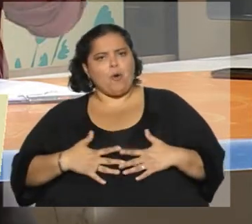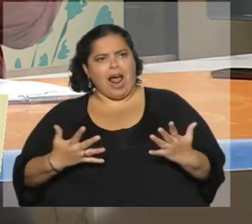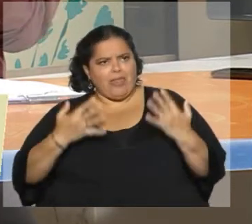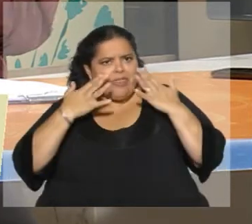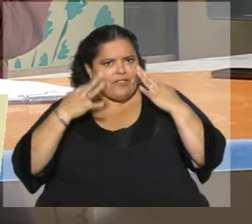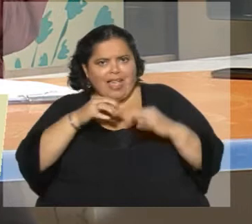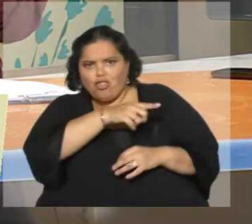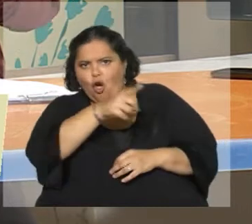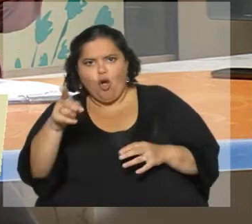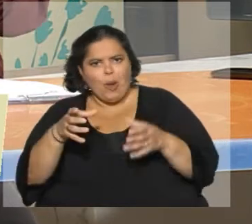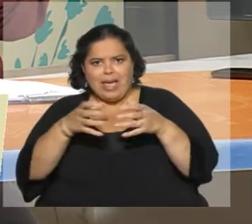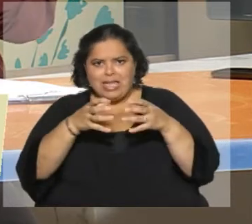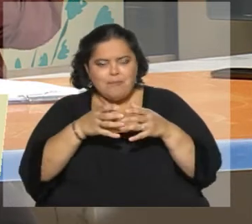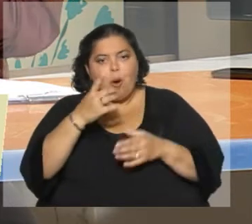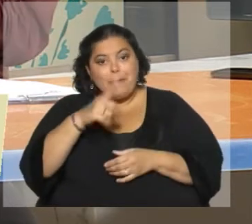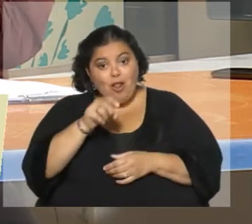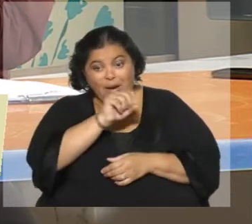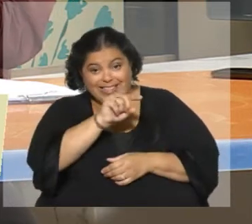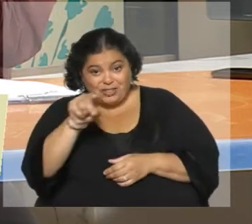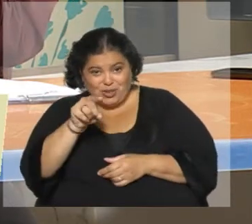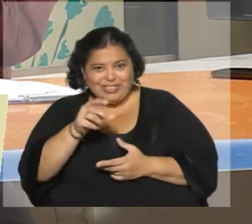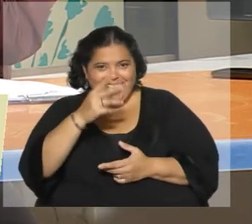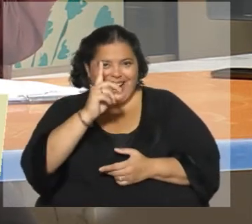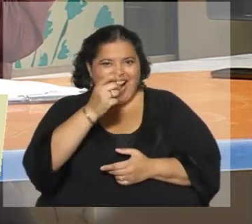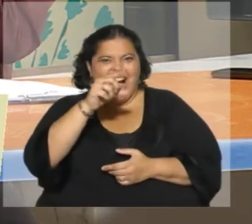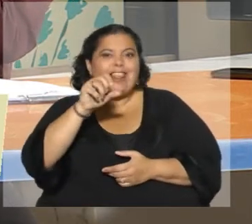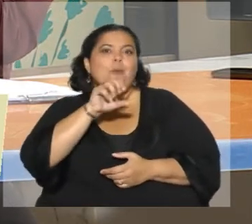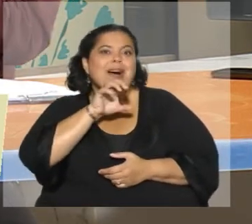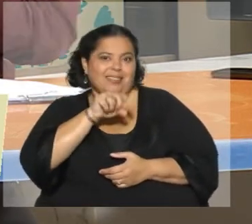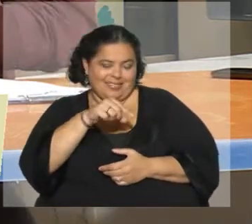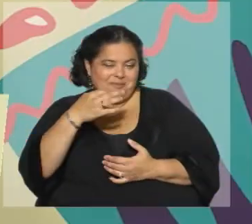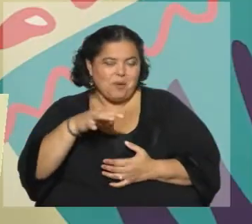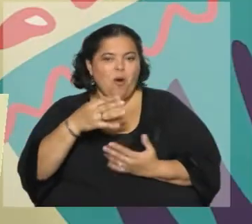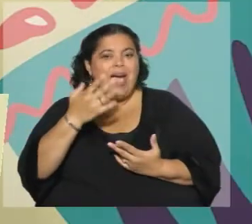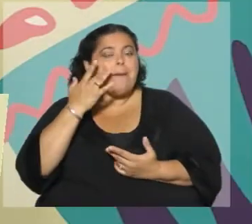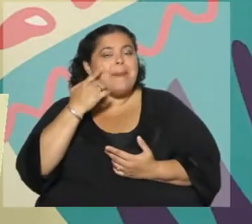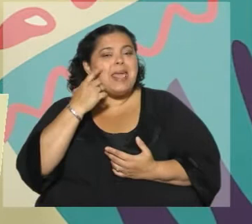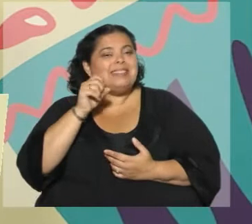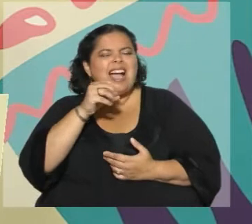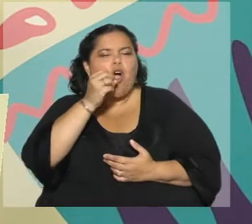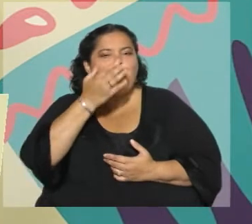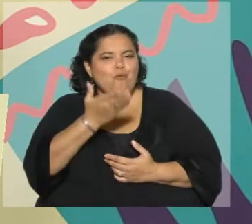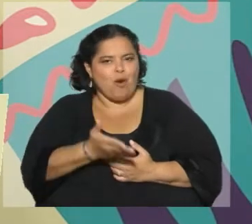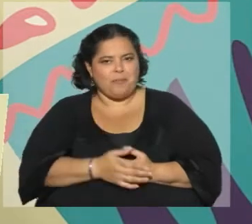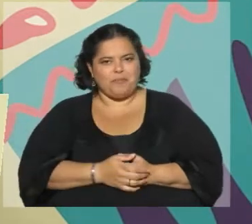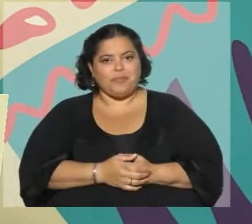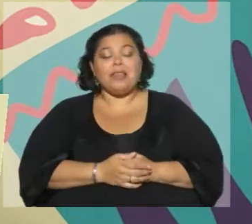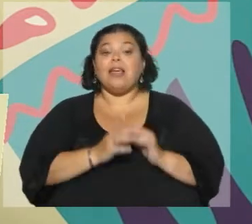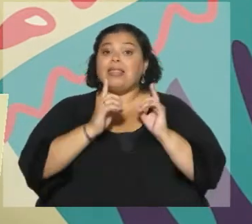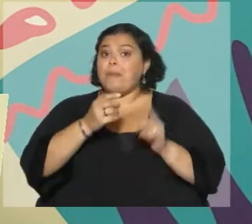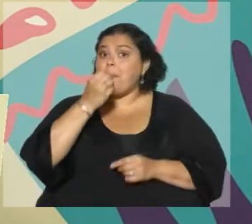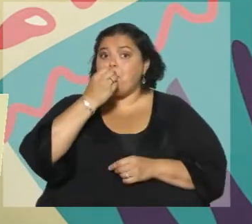todo el equipo pero sobre todo los besos que aparecía allí buenísimo cómo fue esa experiencia esa experiencia estuvo muy buena también fue un trabajo de